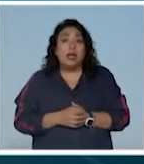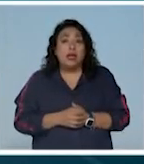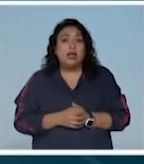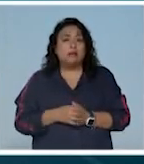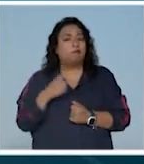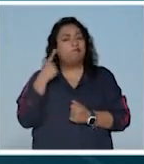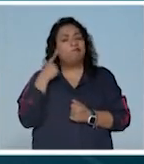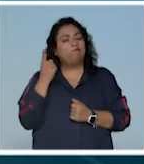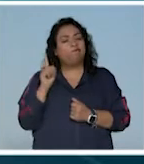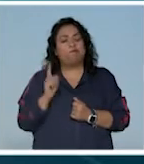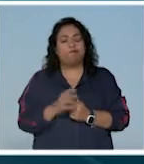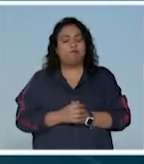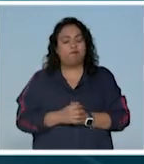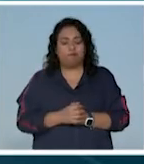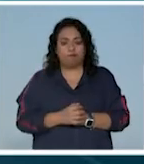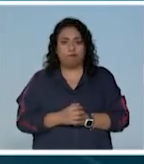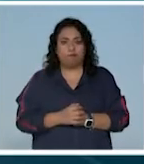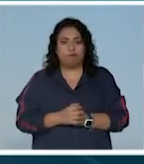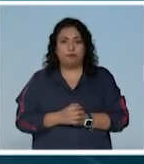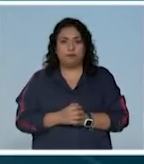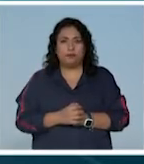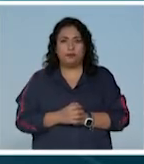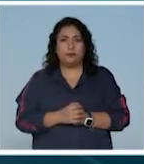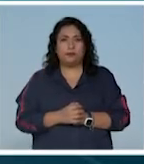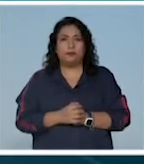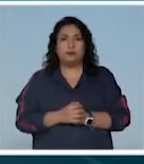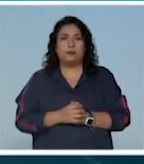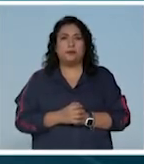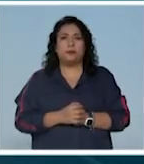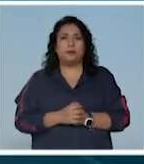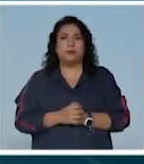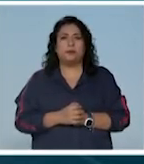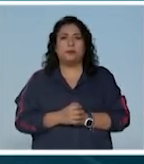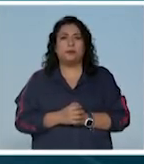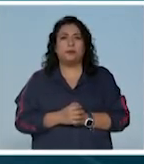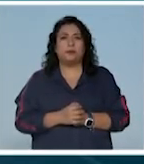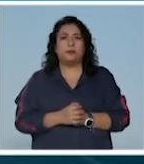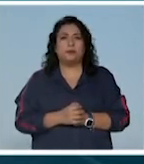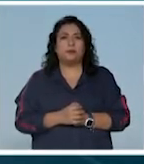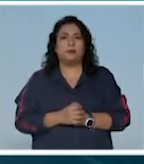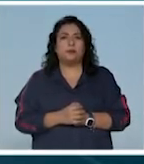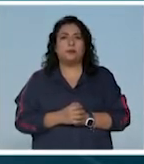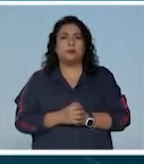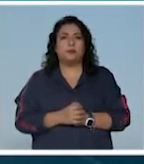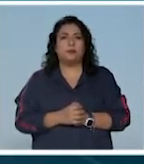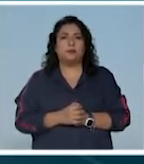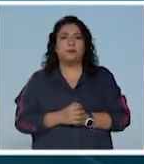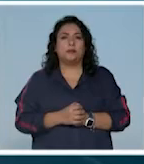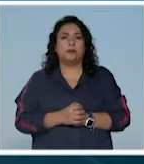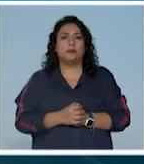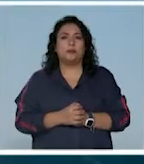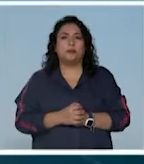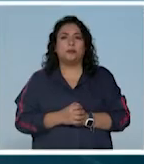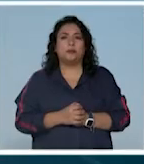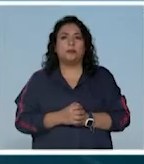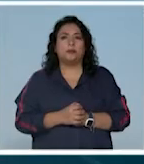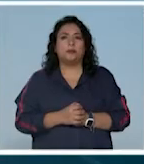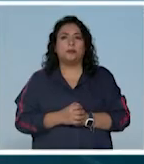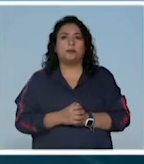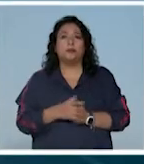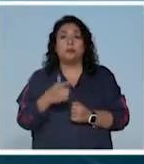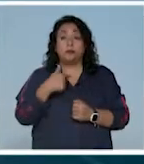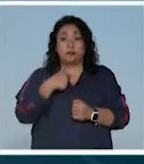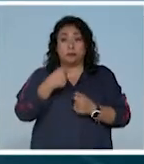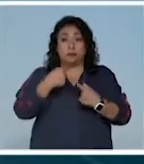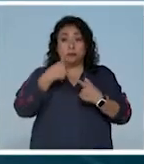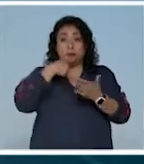conociendo la música mexicana desde un lugar de orgullo, desde un lugar de me reflejo en estas letras, hablan